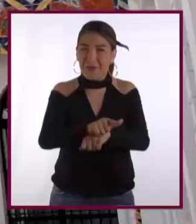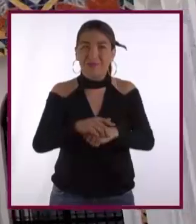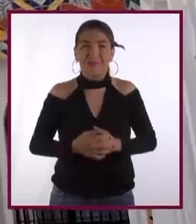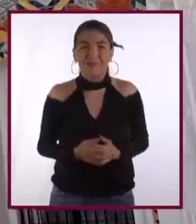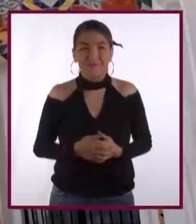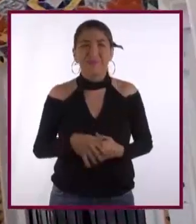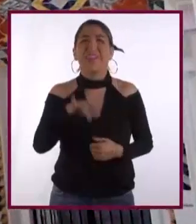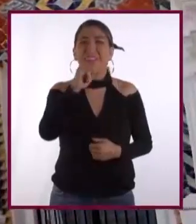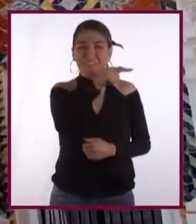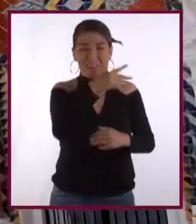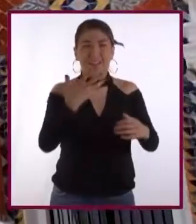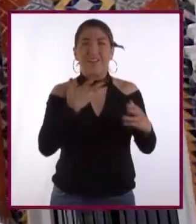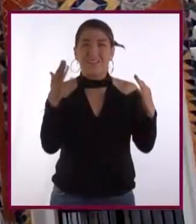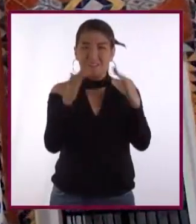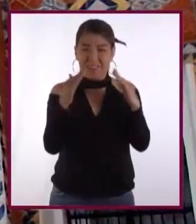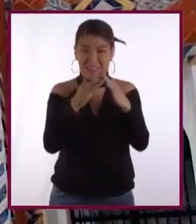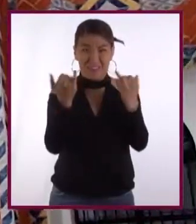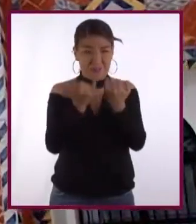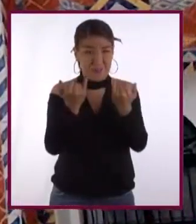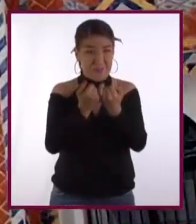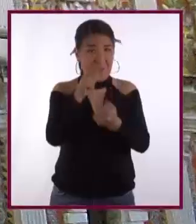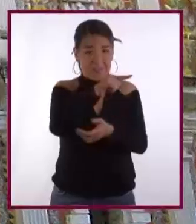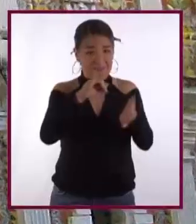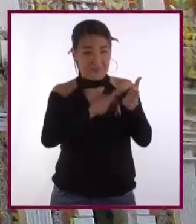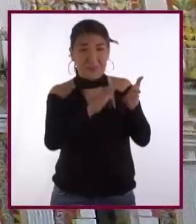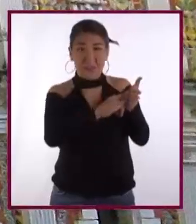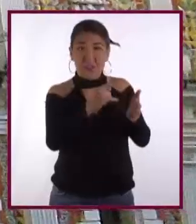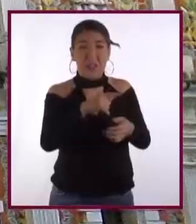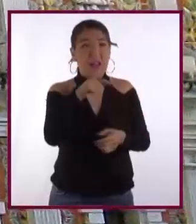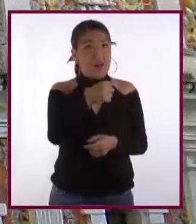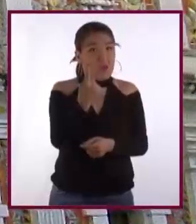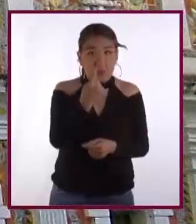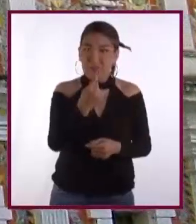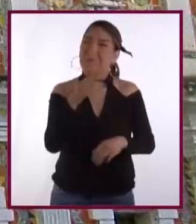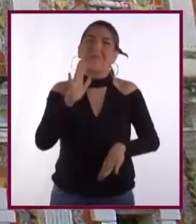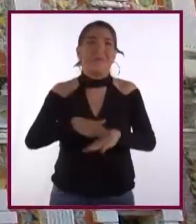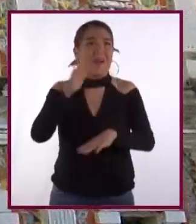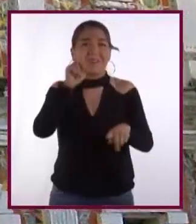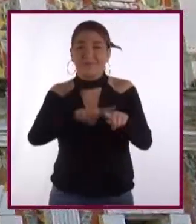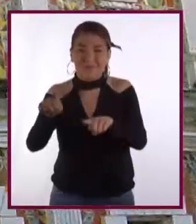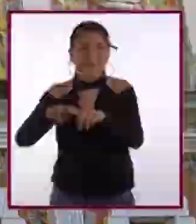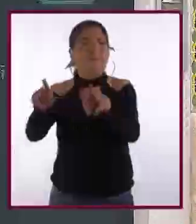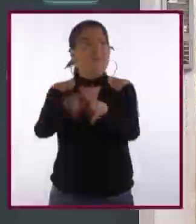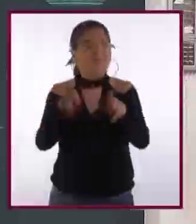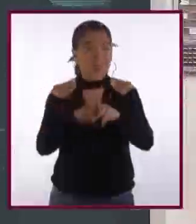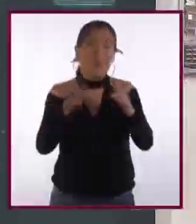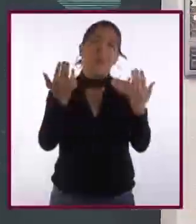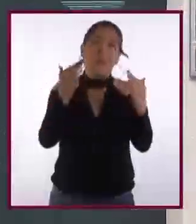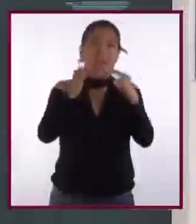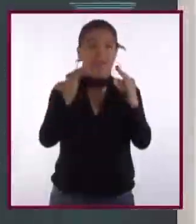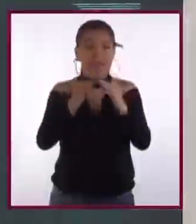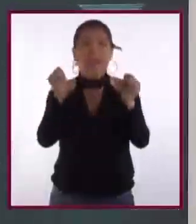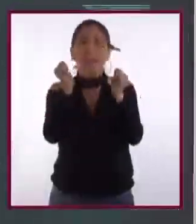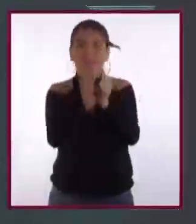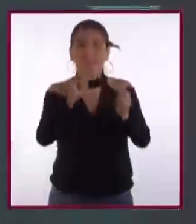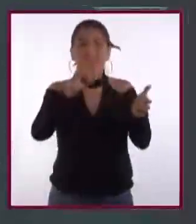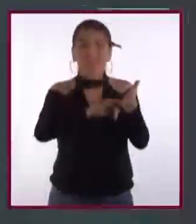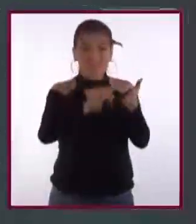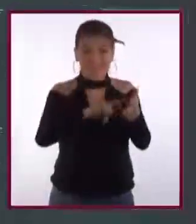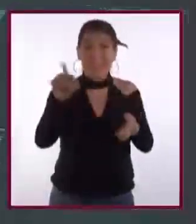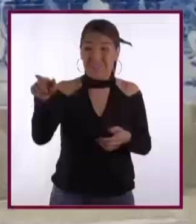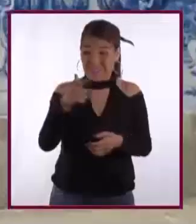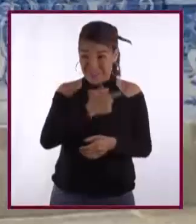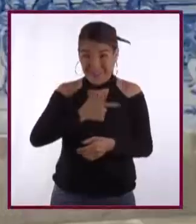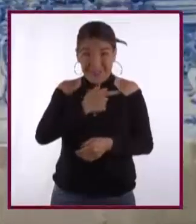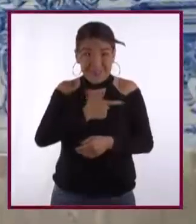Portugal. Ahí también tienen una casa los azulejos de Portugal. No solo una, tiene varias. Pero con que entonces